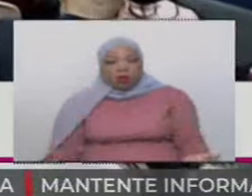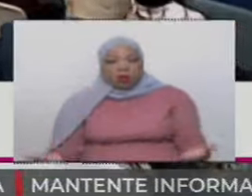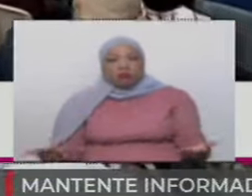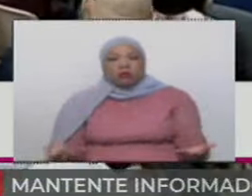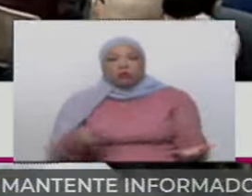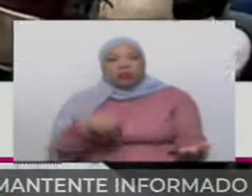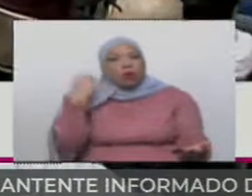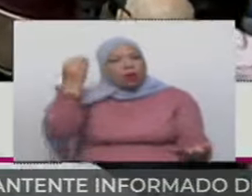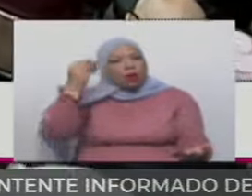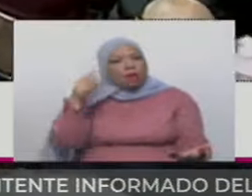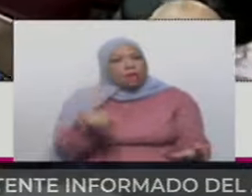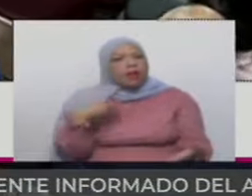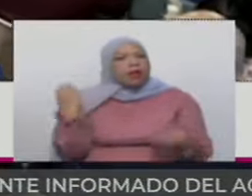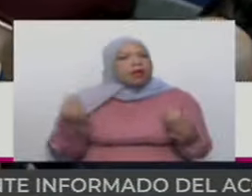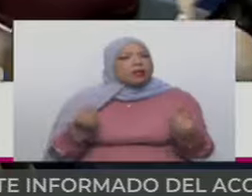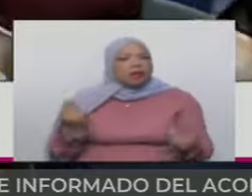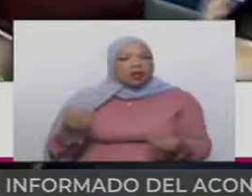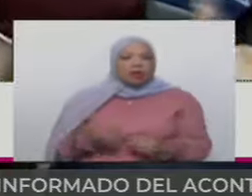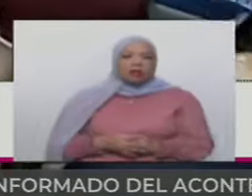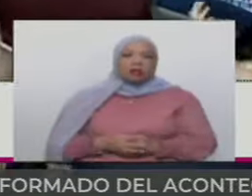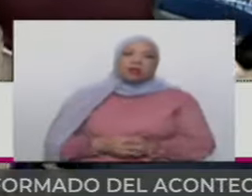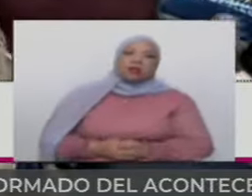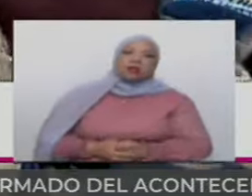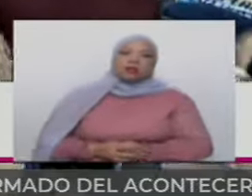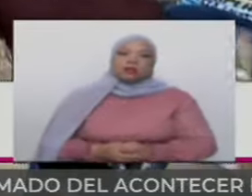te parece a ti, Ernesto Villegas?